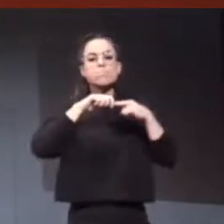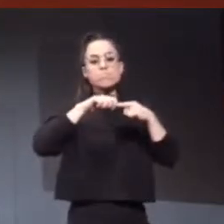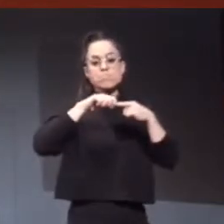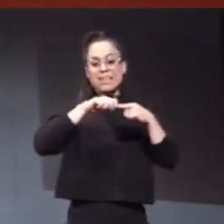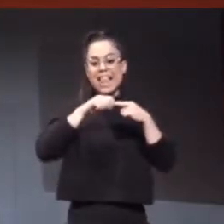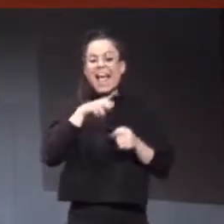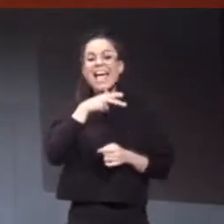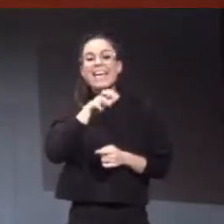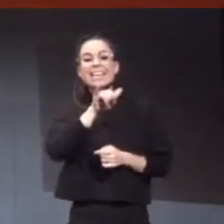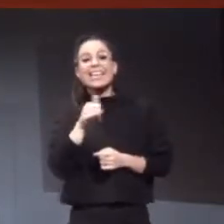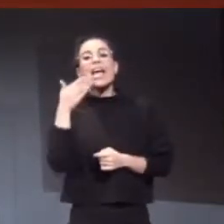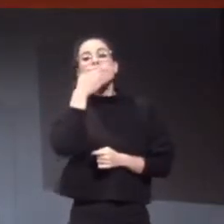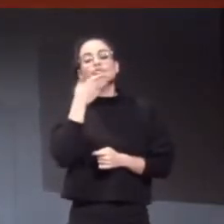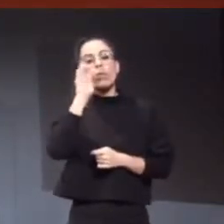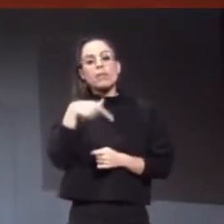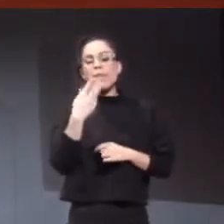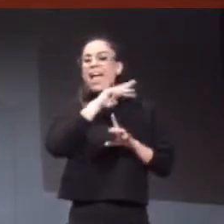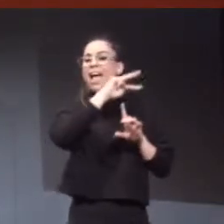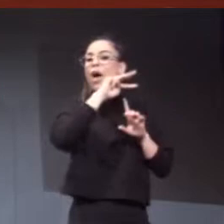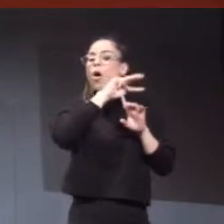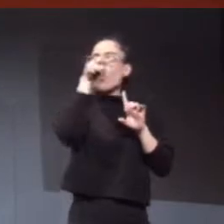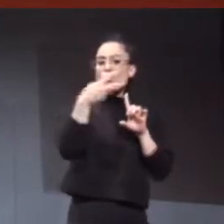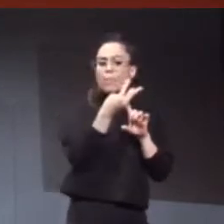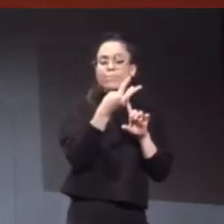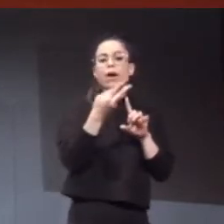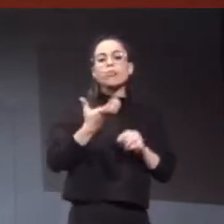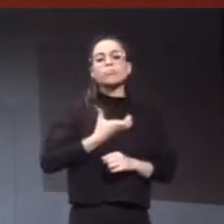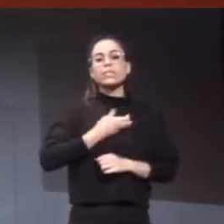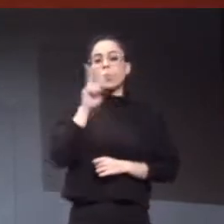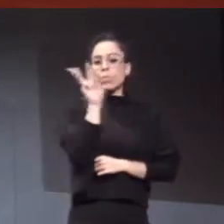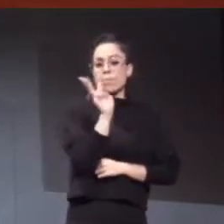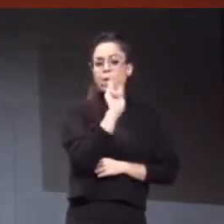Escola, los tiene en la web del Ayuntamiento de Vitoria-Gasteiz,